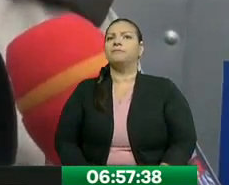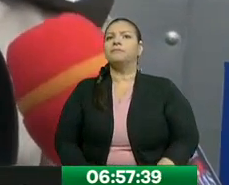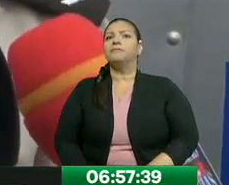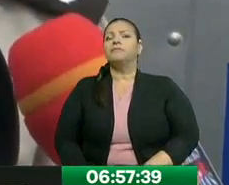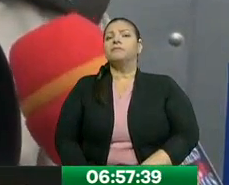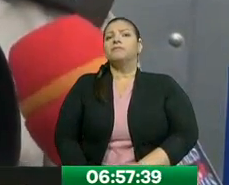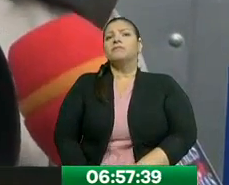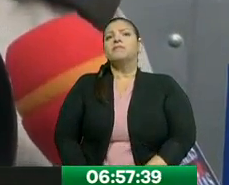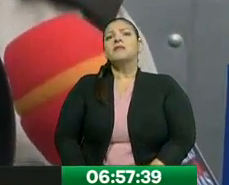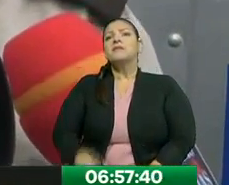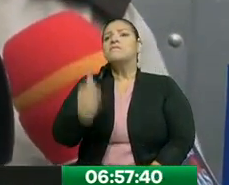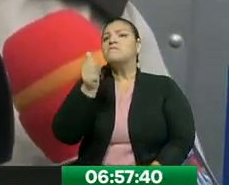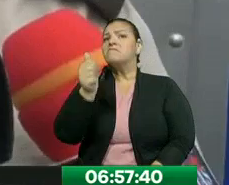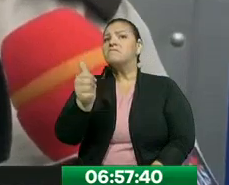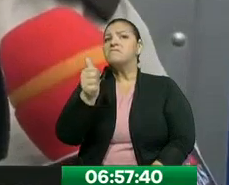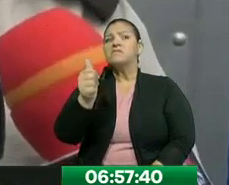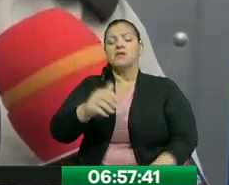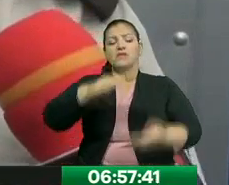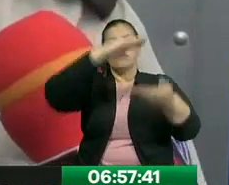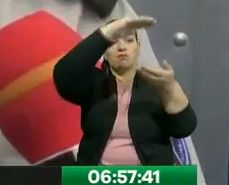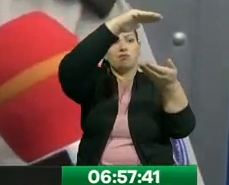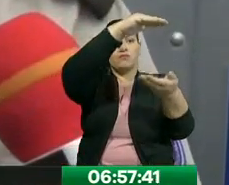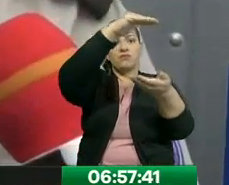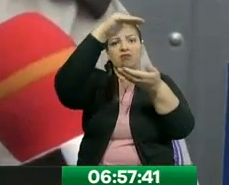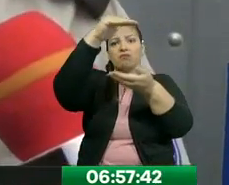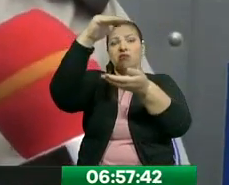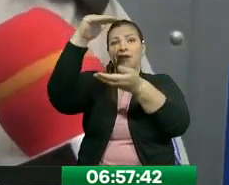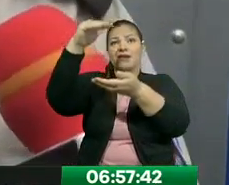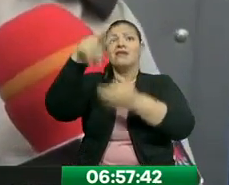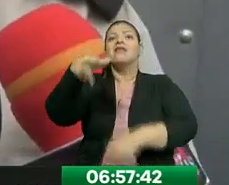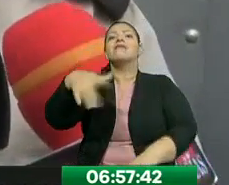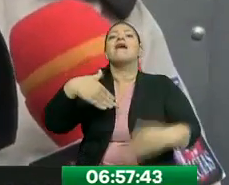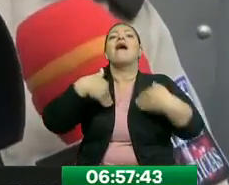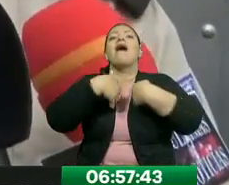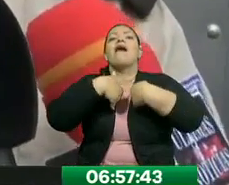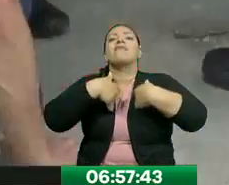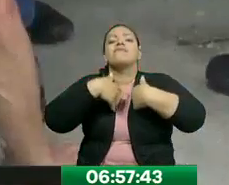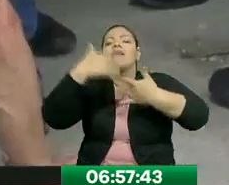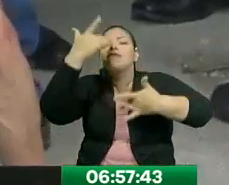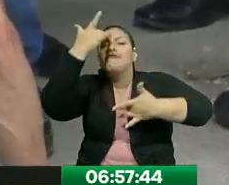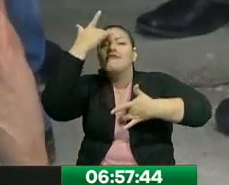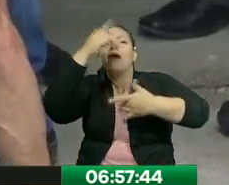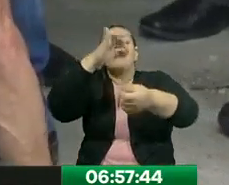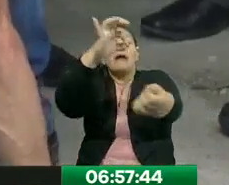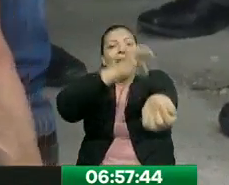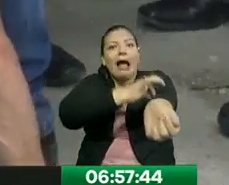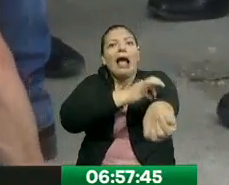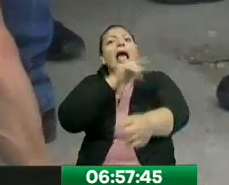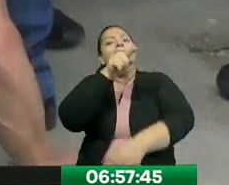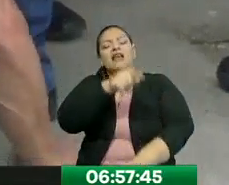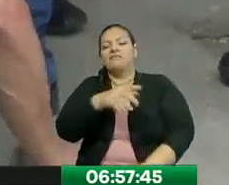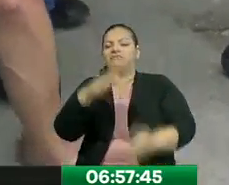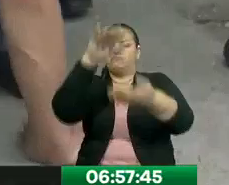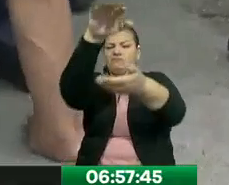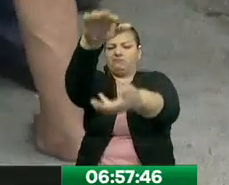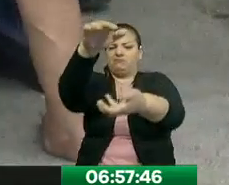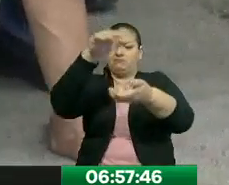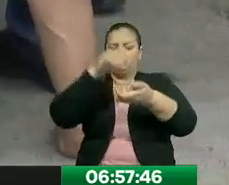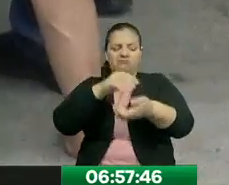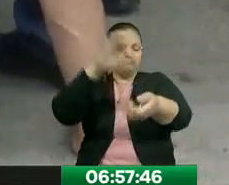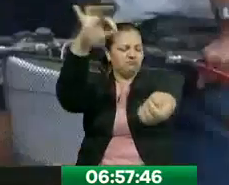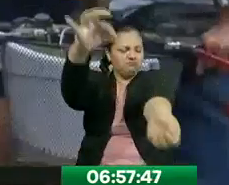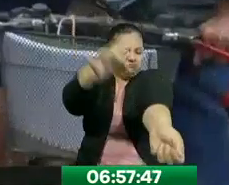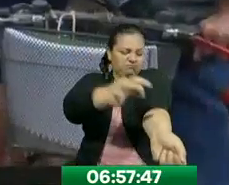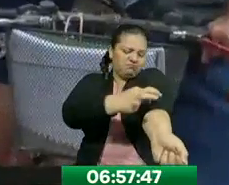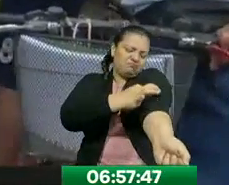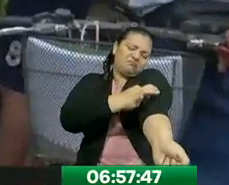una sustancia o algo que utilizaban para sedar a los animales. Vecinos de la zona solo pudieron quedarse